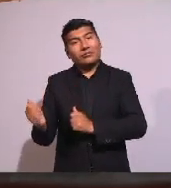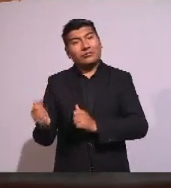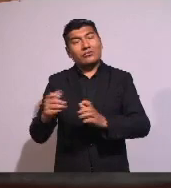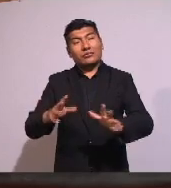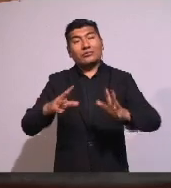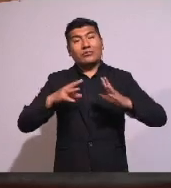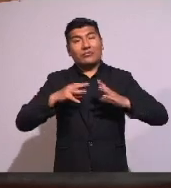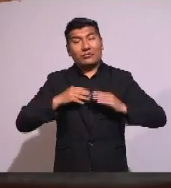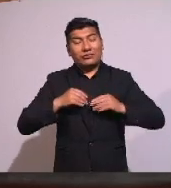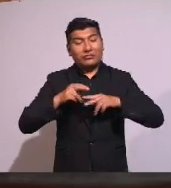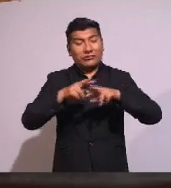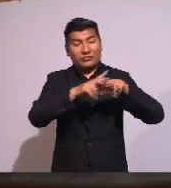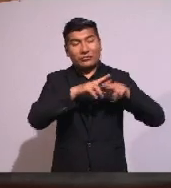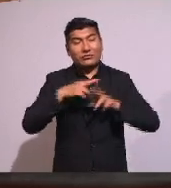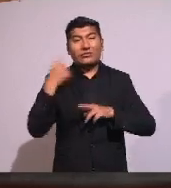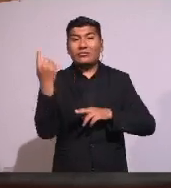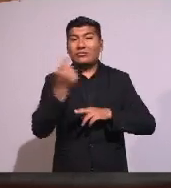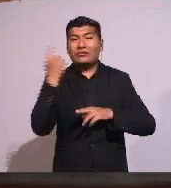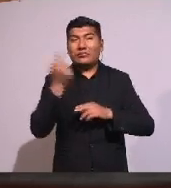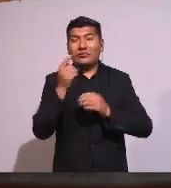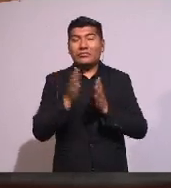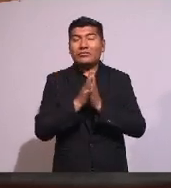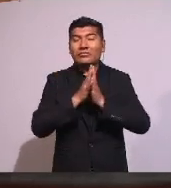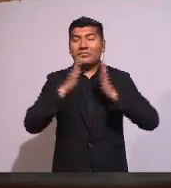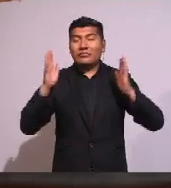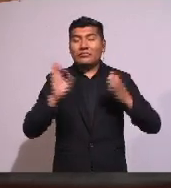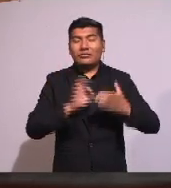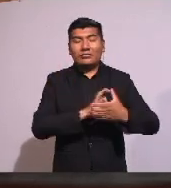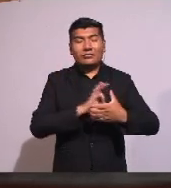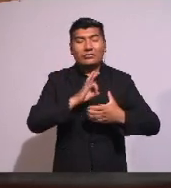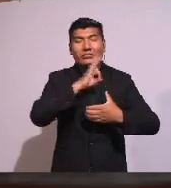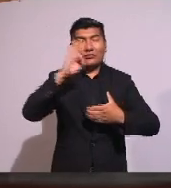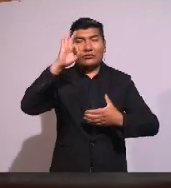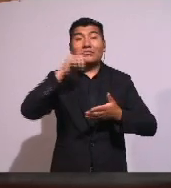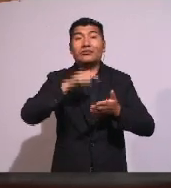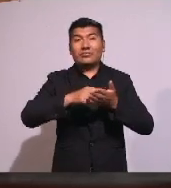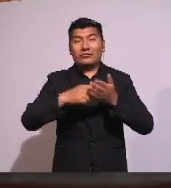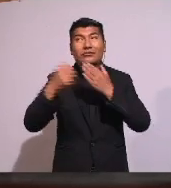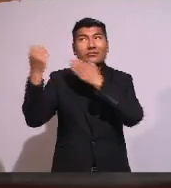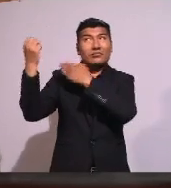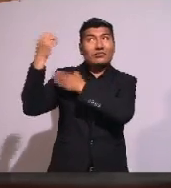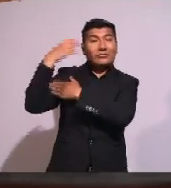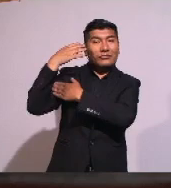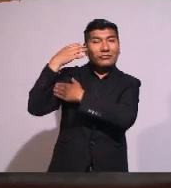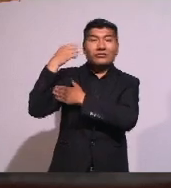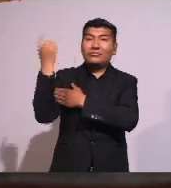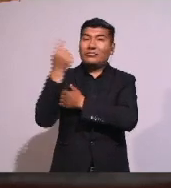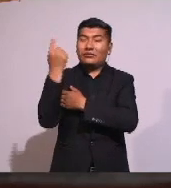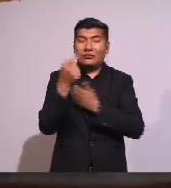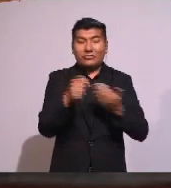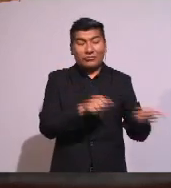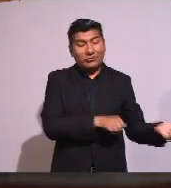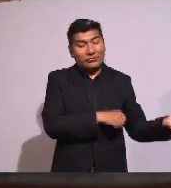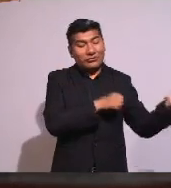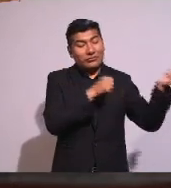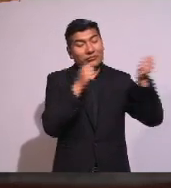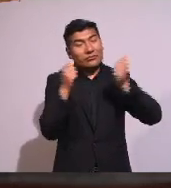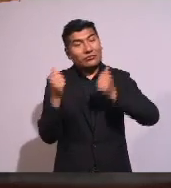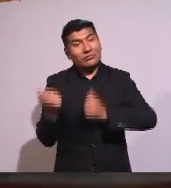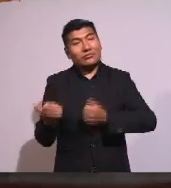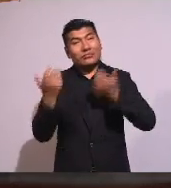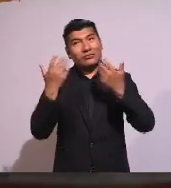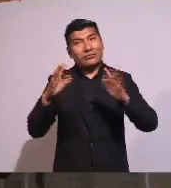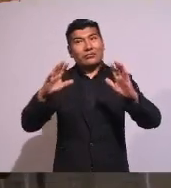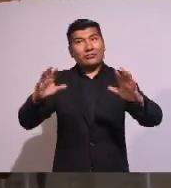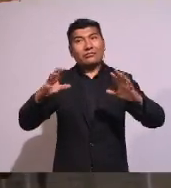Recibe la sal para estar siempre lleno del Espíritu, así se nos dijo. Y siempre en el bautismo,